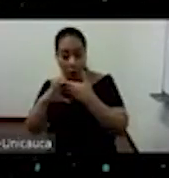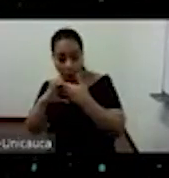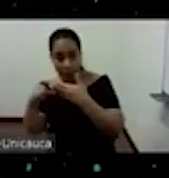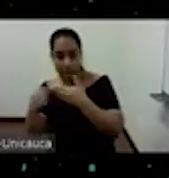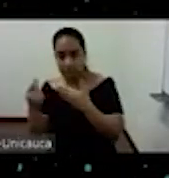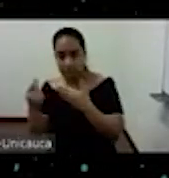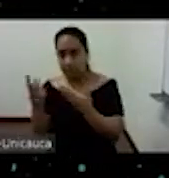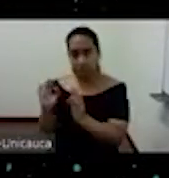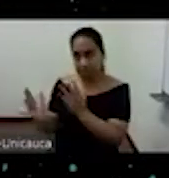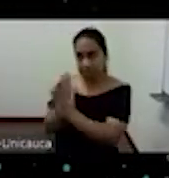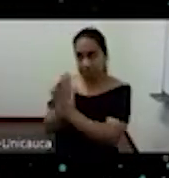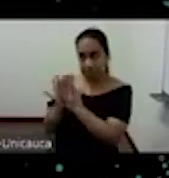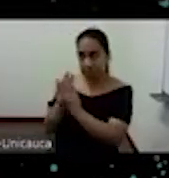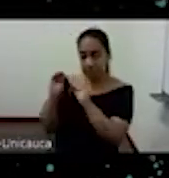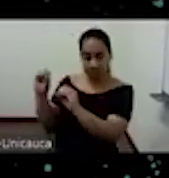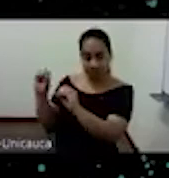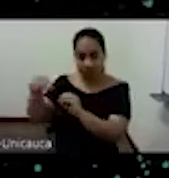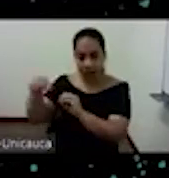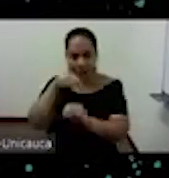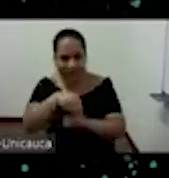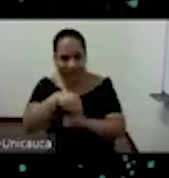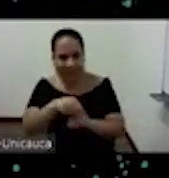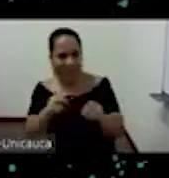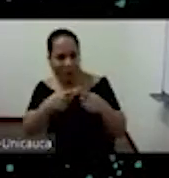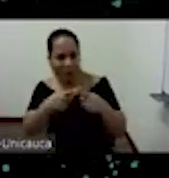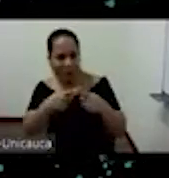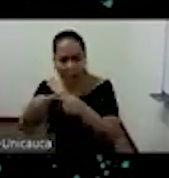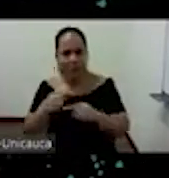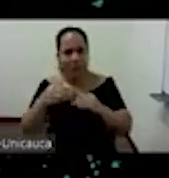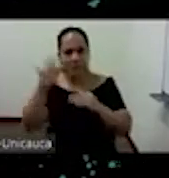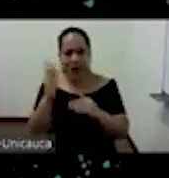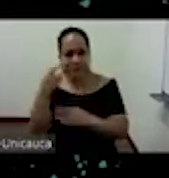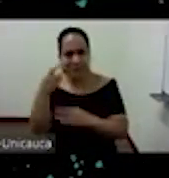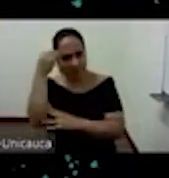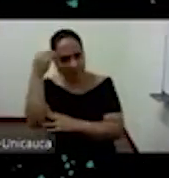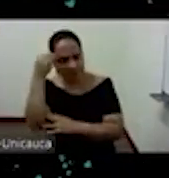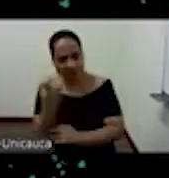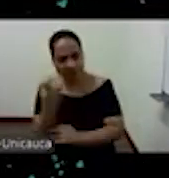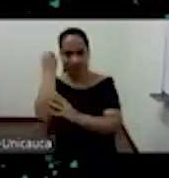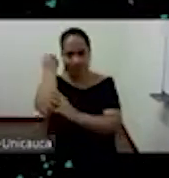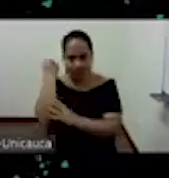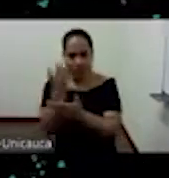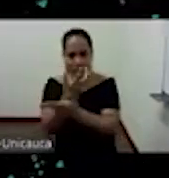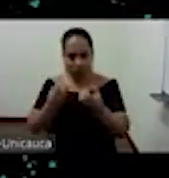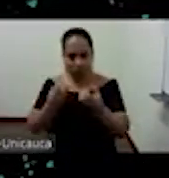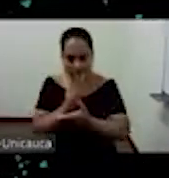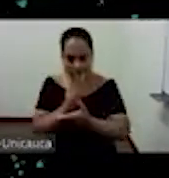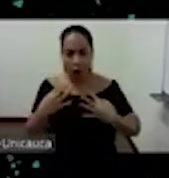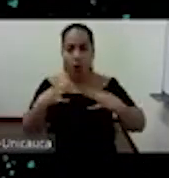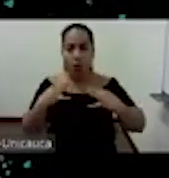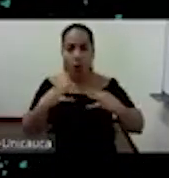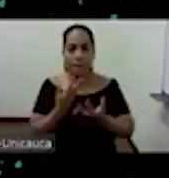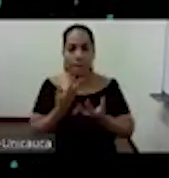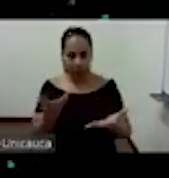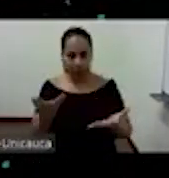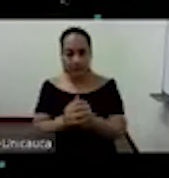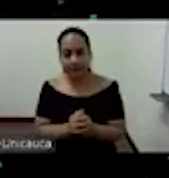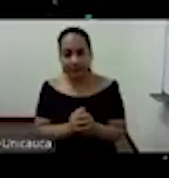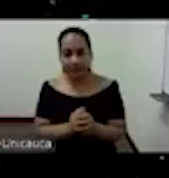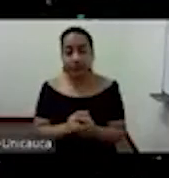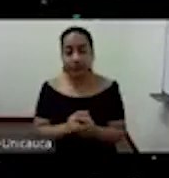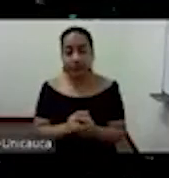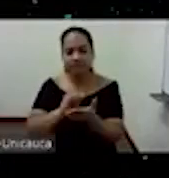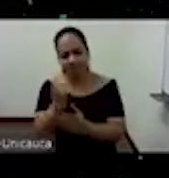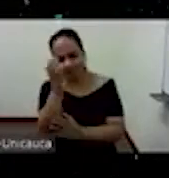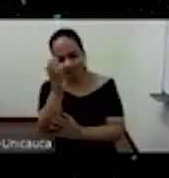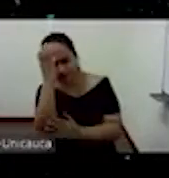percibir, el tejido se concibe como memoria ancestral materializada en prendas. El saber tejer, más